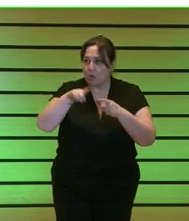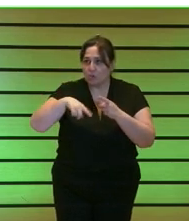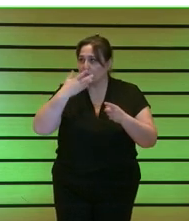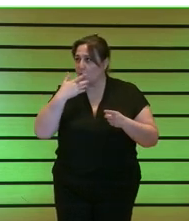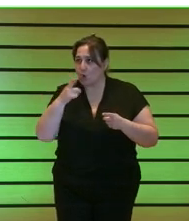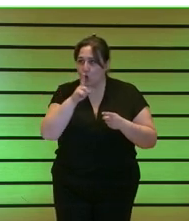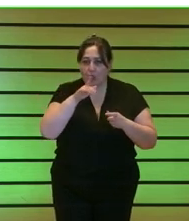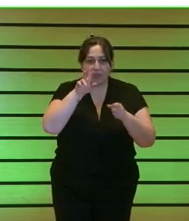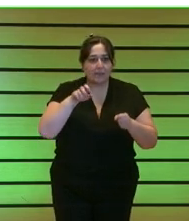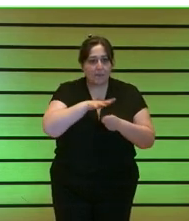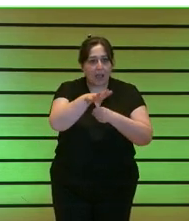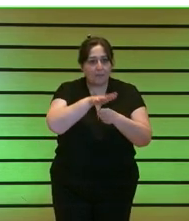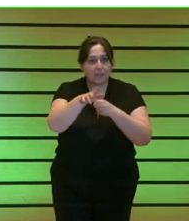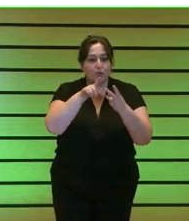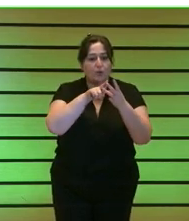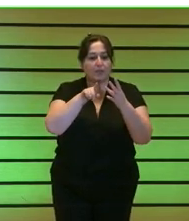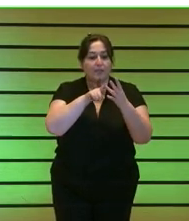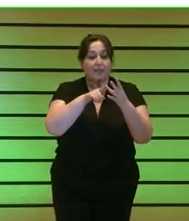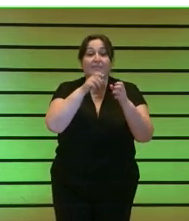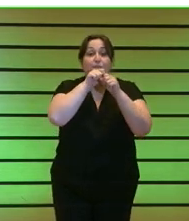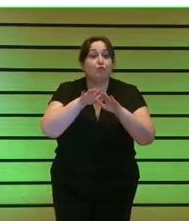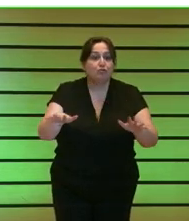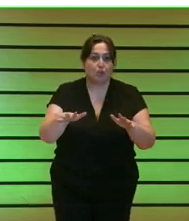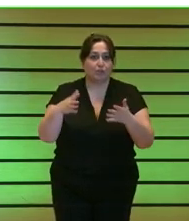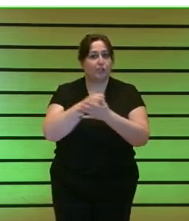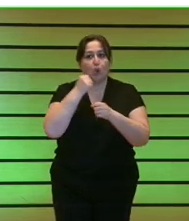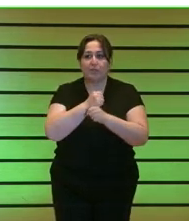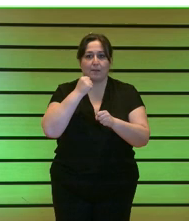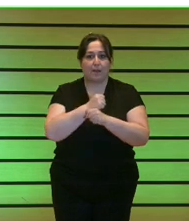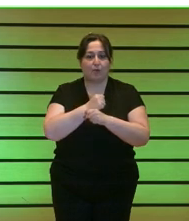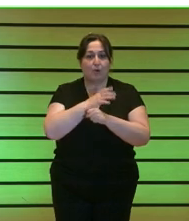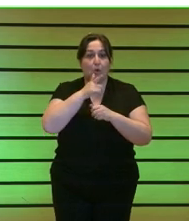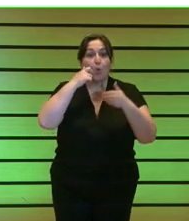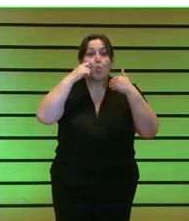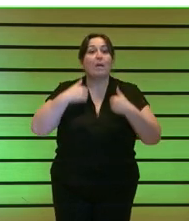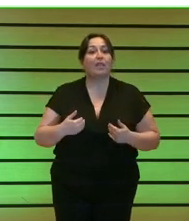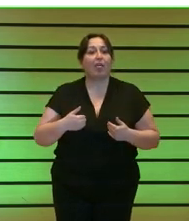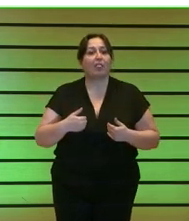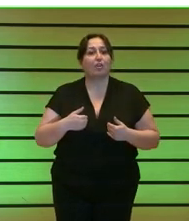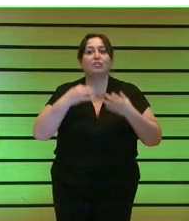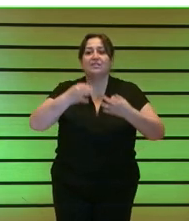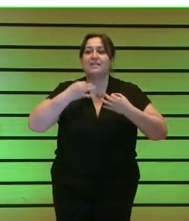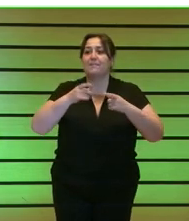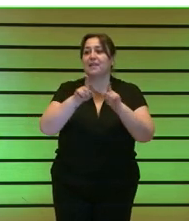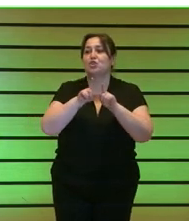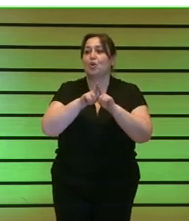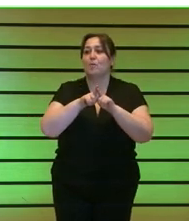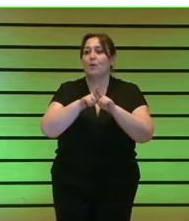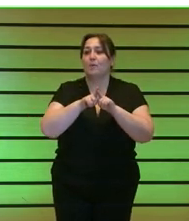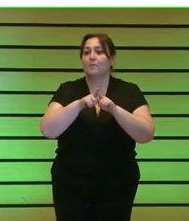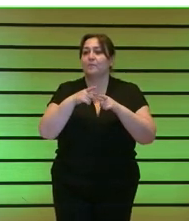todo este ámbito y difusión de todo lo que estamos haciendo sobre todo porque la humanización si no la convertimos en una cosa muy de